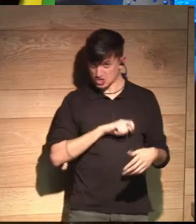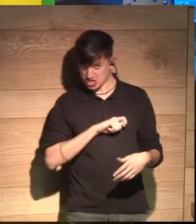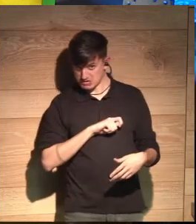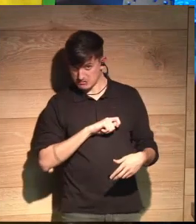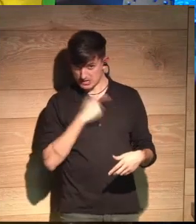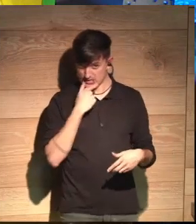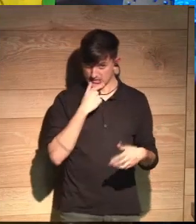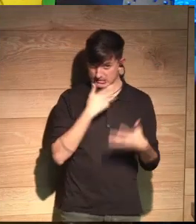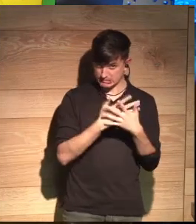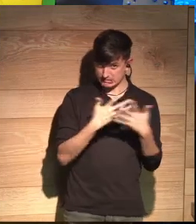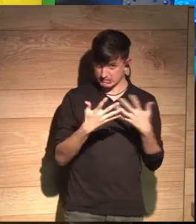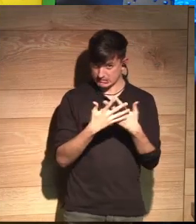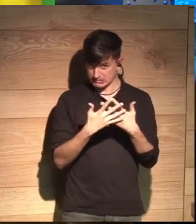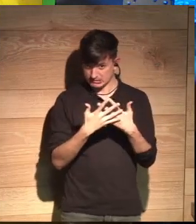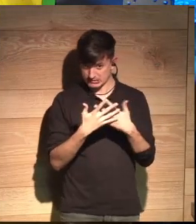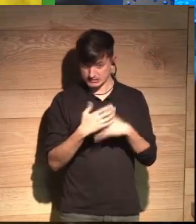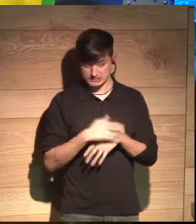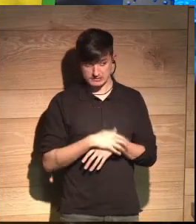hoy